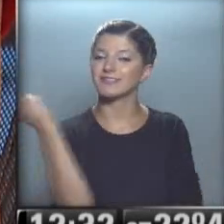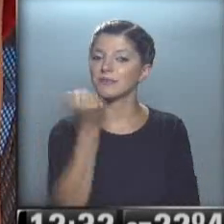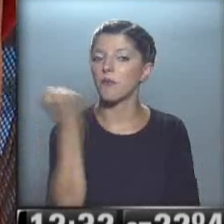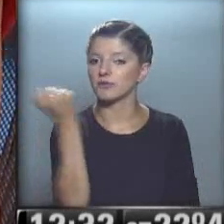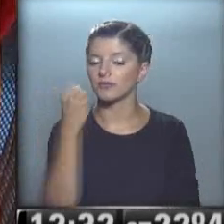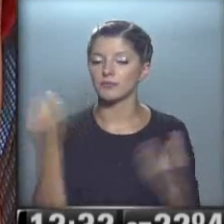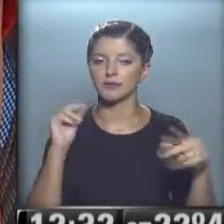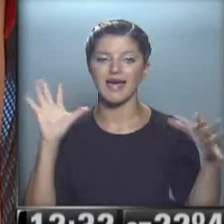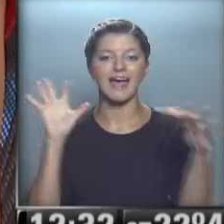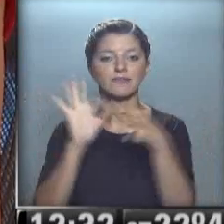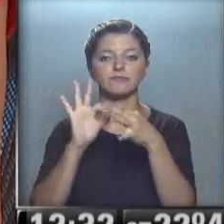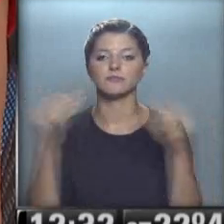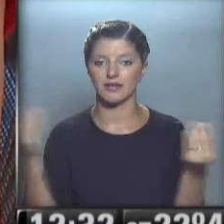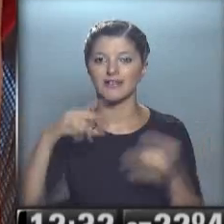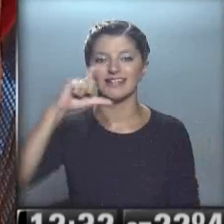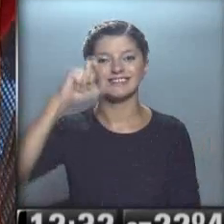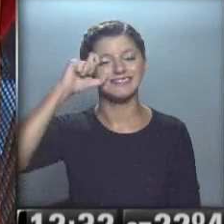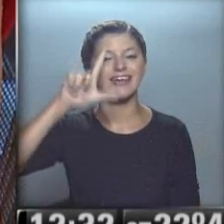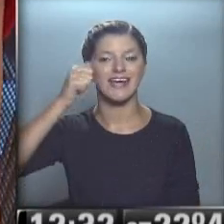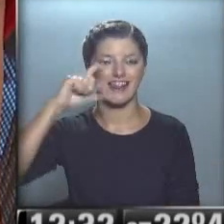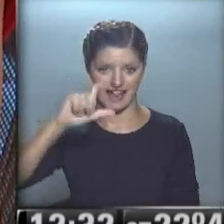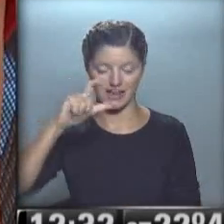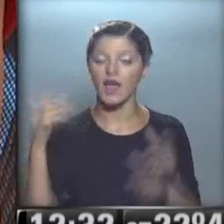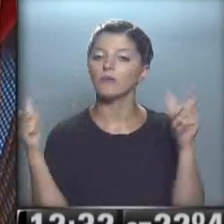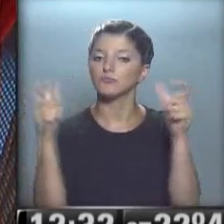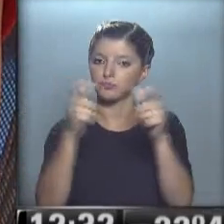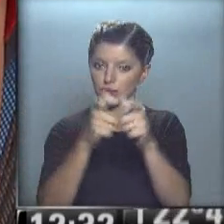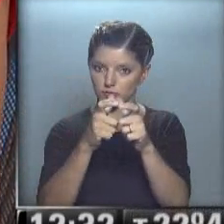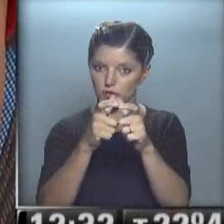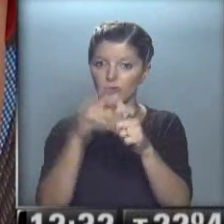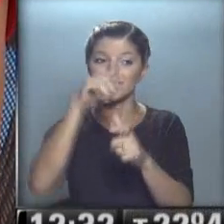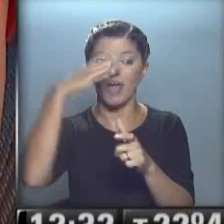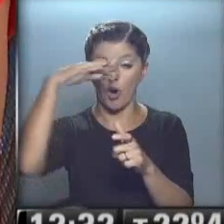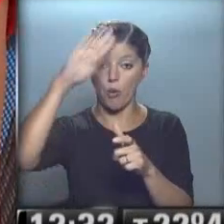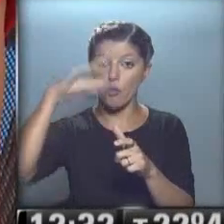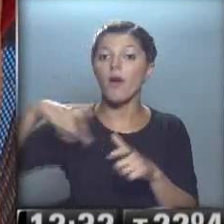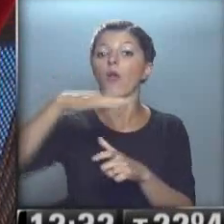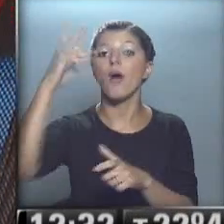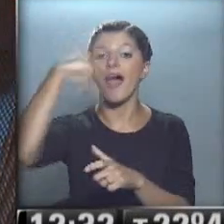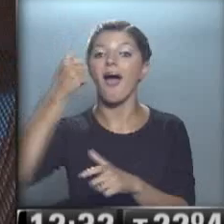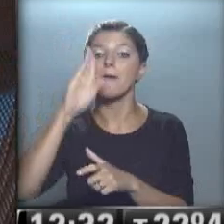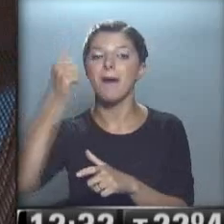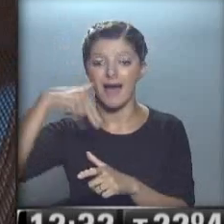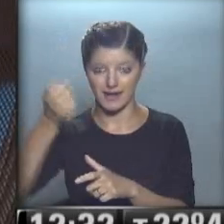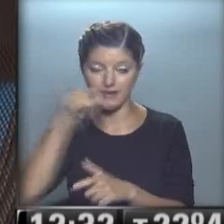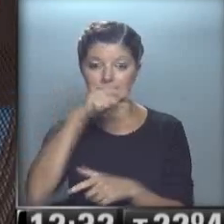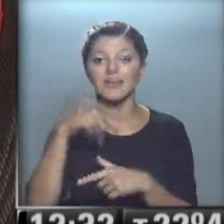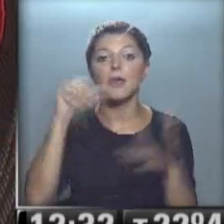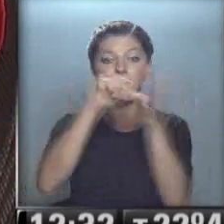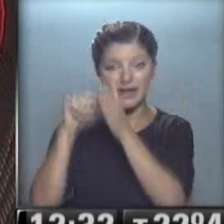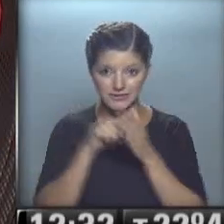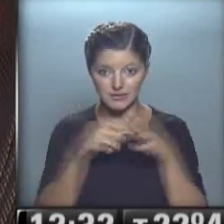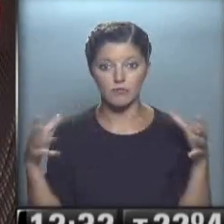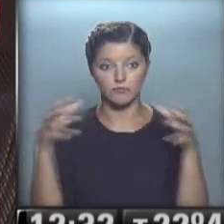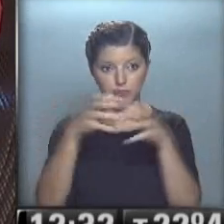semana tuvo que ver con la celac es decir la la Cumbre que hubo en la Habana de la comunidad de Estados latinoamericanos y el